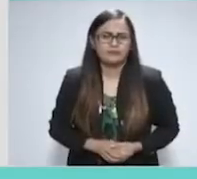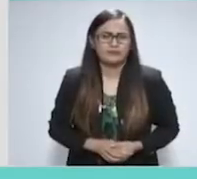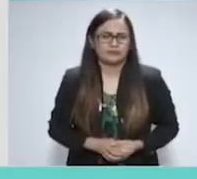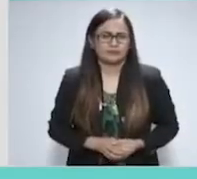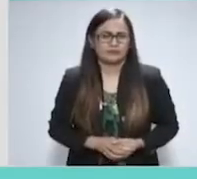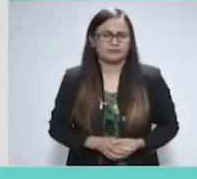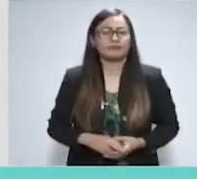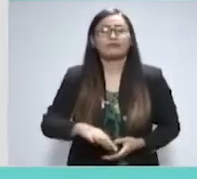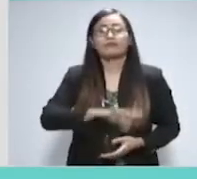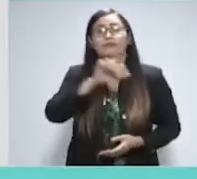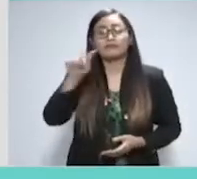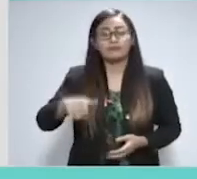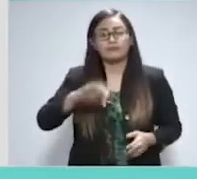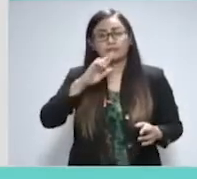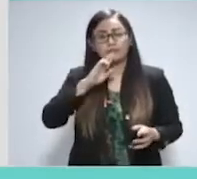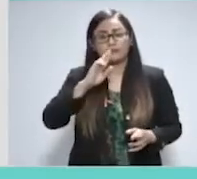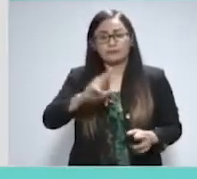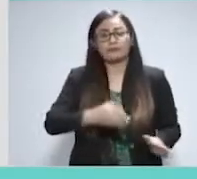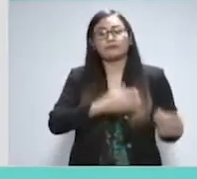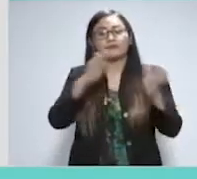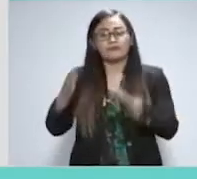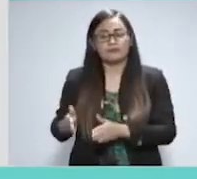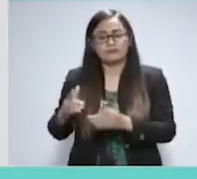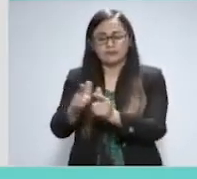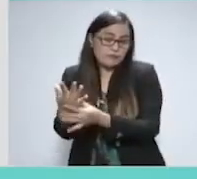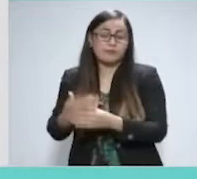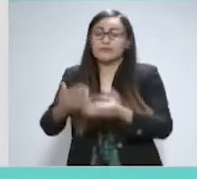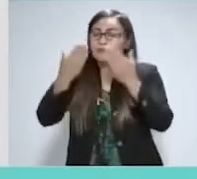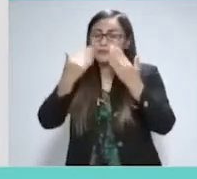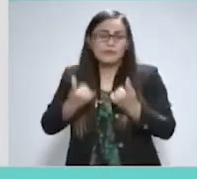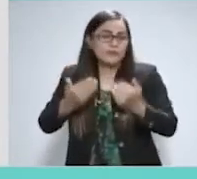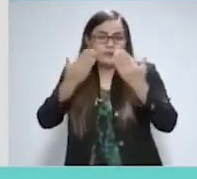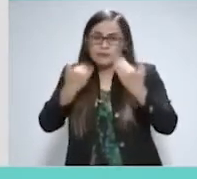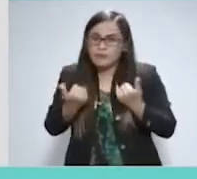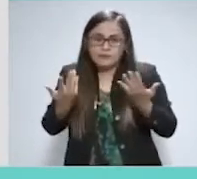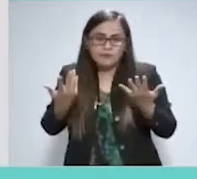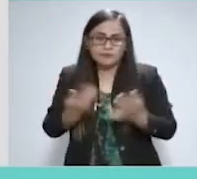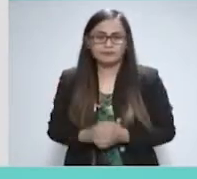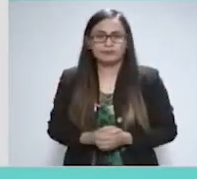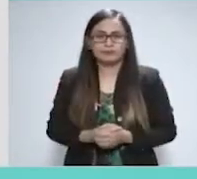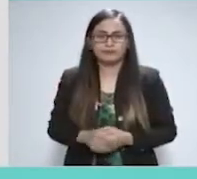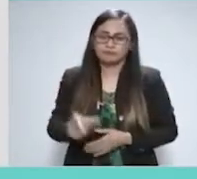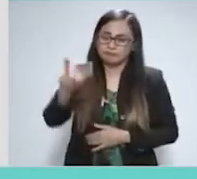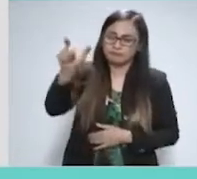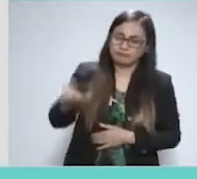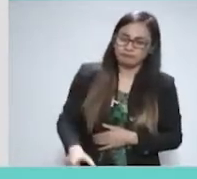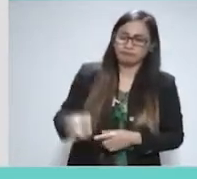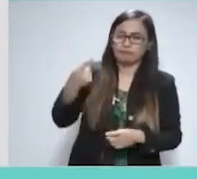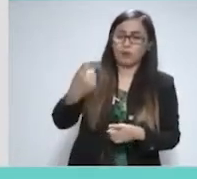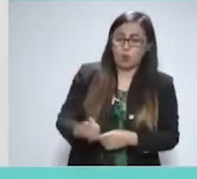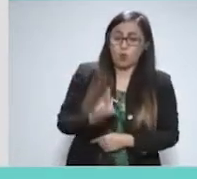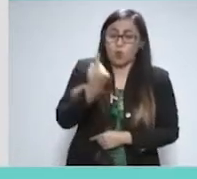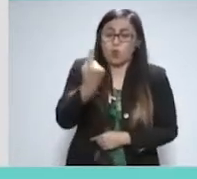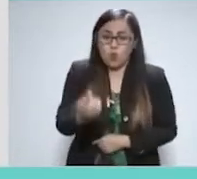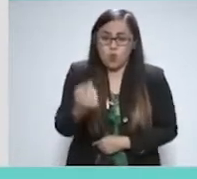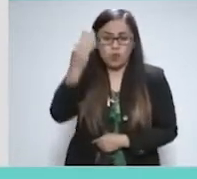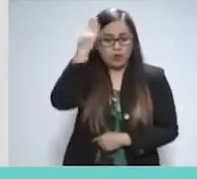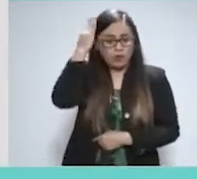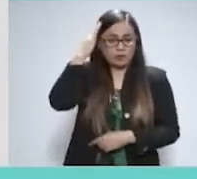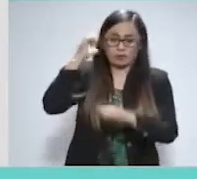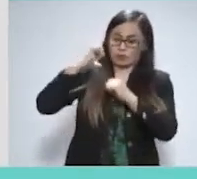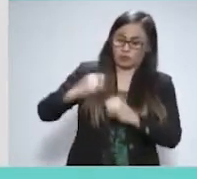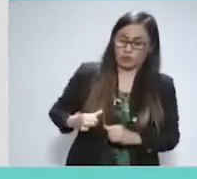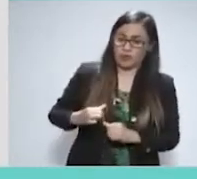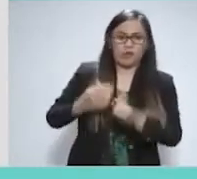extemporánea, hay que decirlo, el PRD señaló que no existe como tal una figura de dirigente. En ese contexto, la